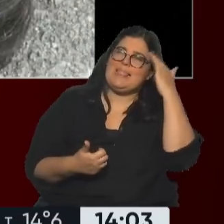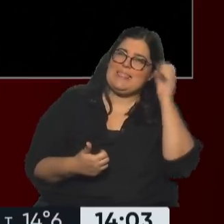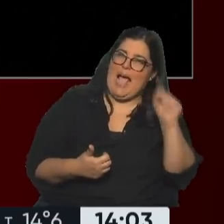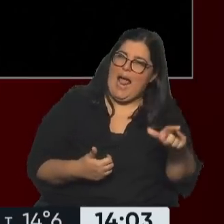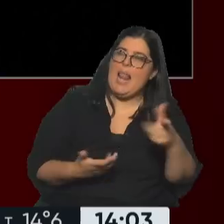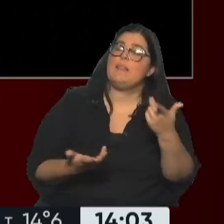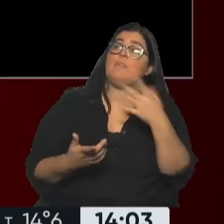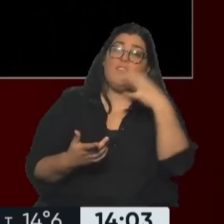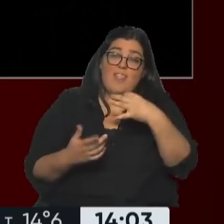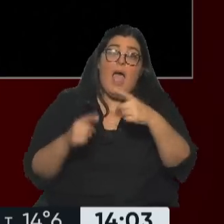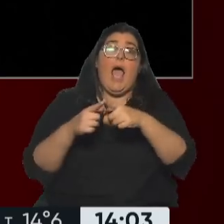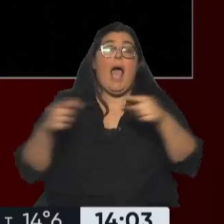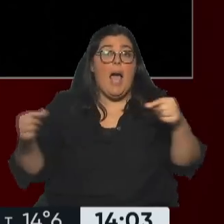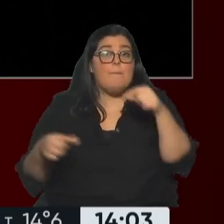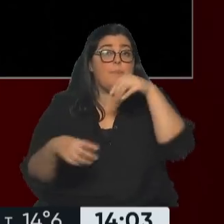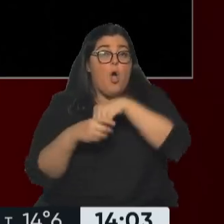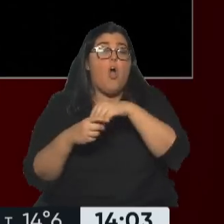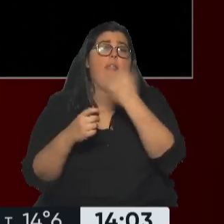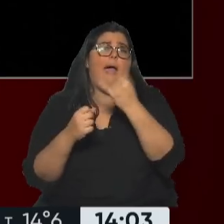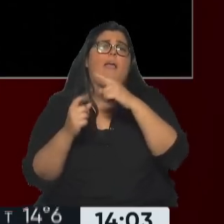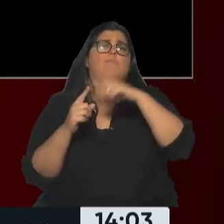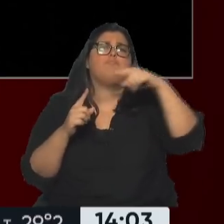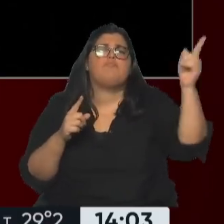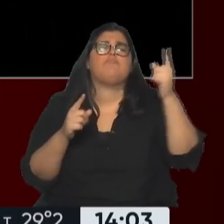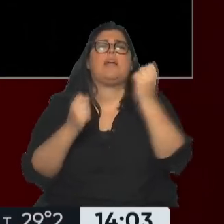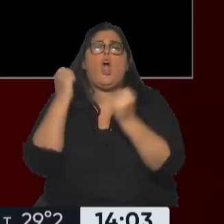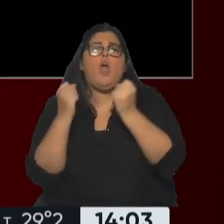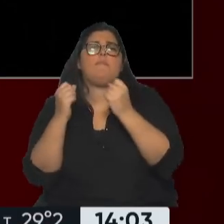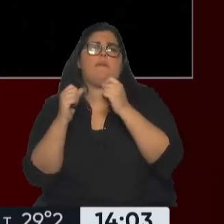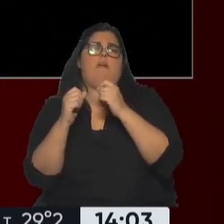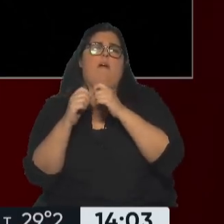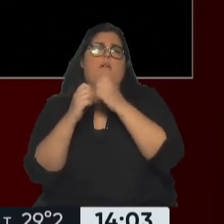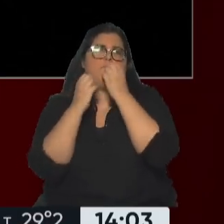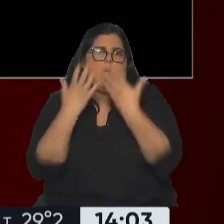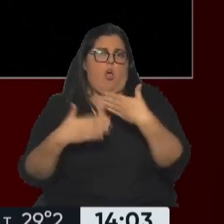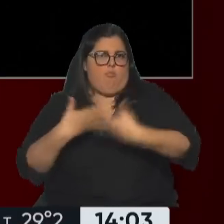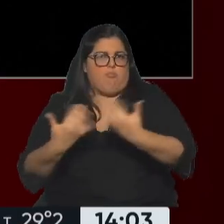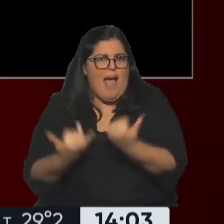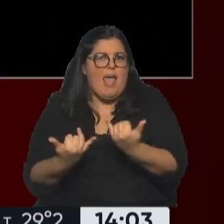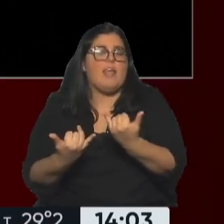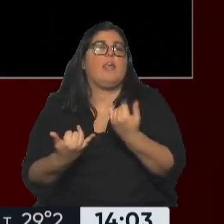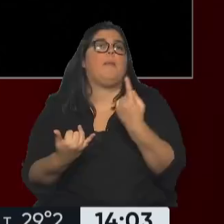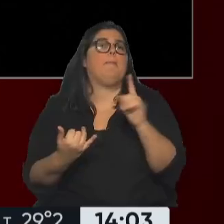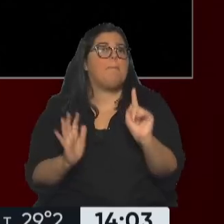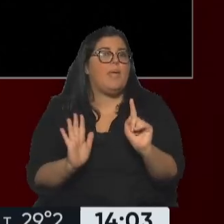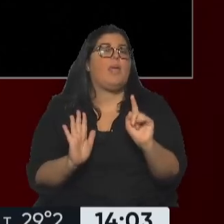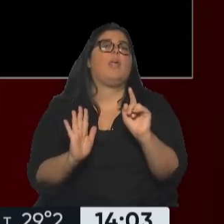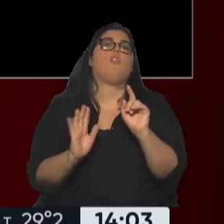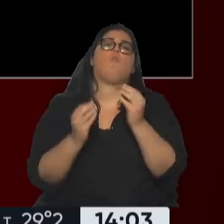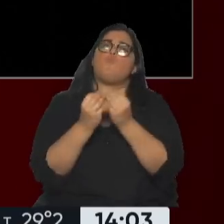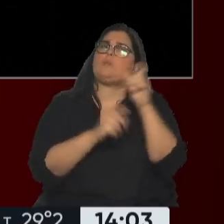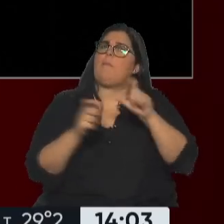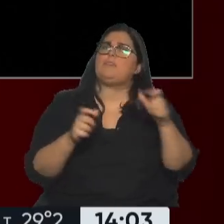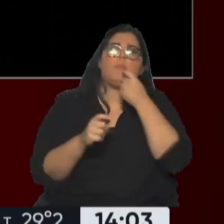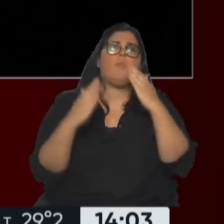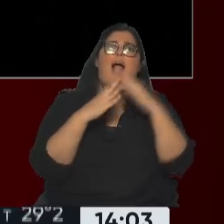que decir que si bien los indicadores económicos, hay crecimiento y demás, también tiene varios fenómenos, por ejemplo, de gente que muere